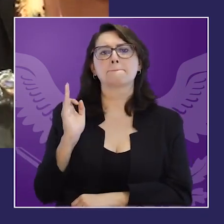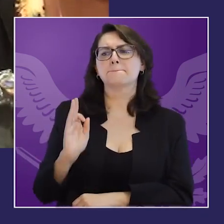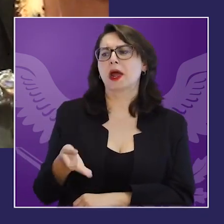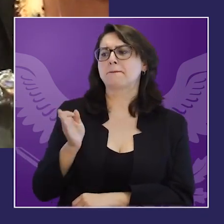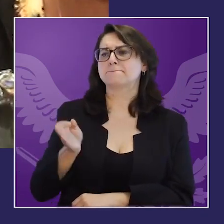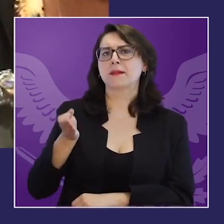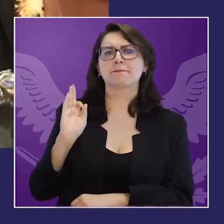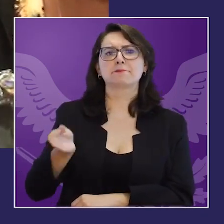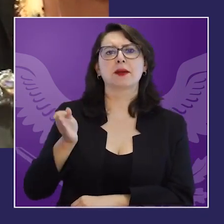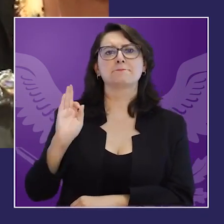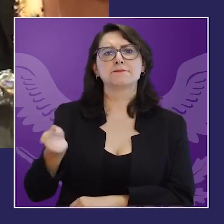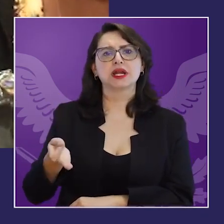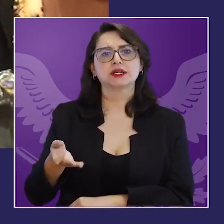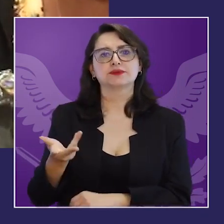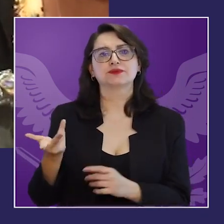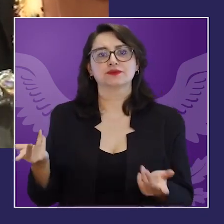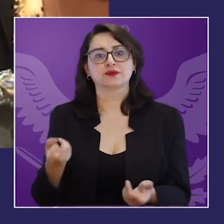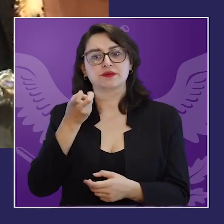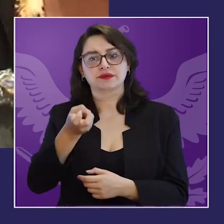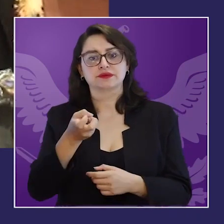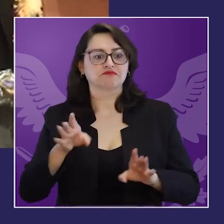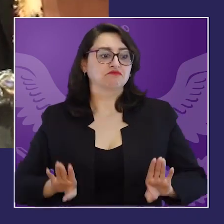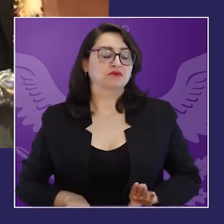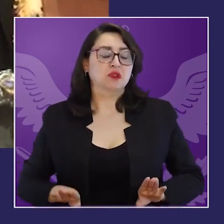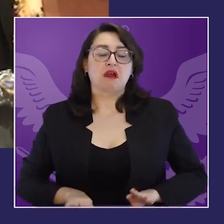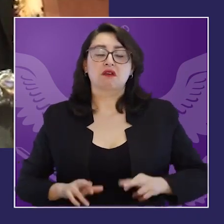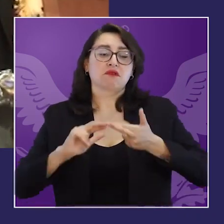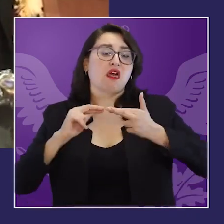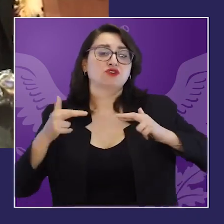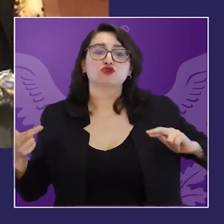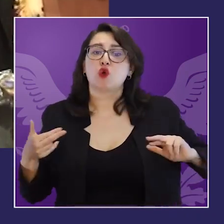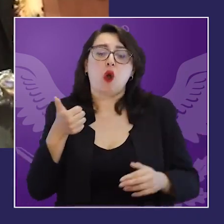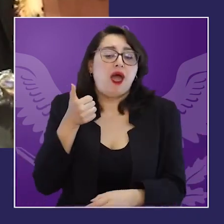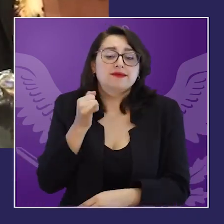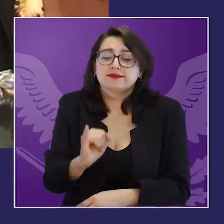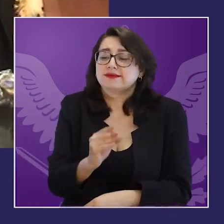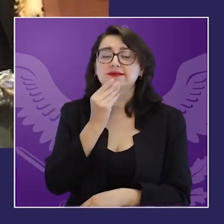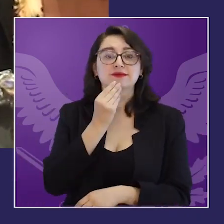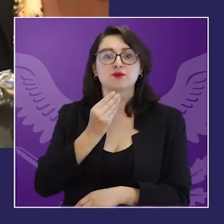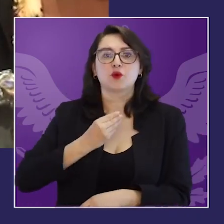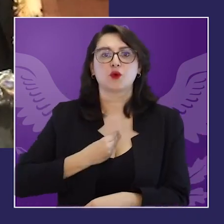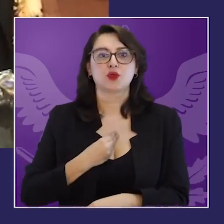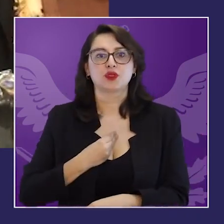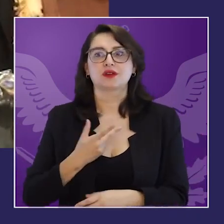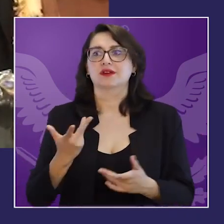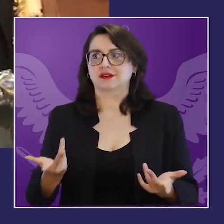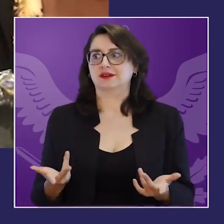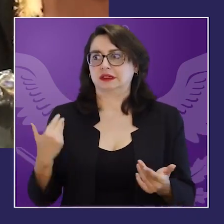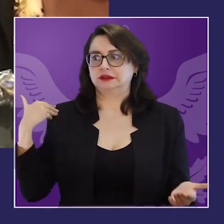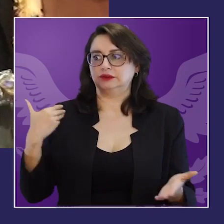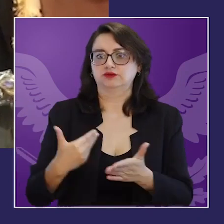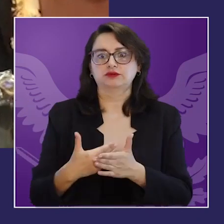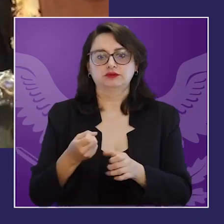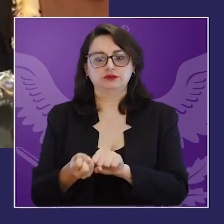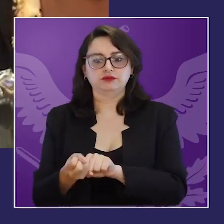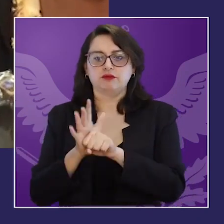hemos naturalizado a lo largo de la historia como conductas naturales, que son típicas de las relaciones de pareja, que